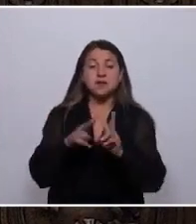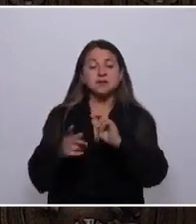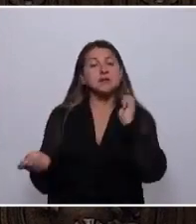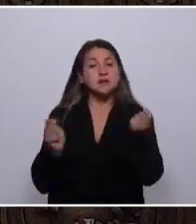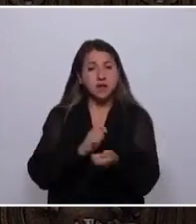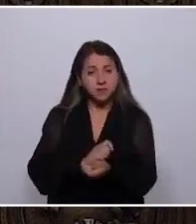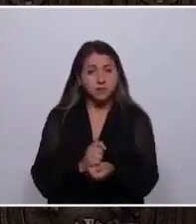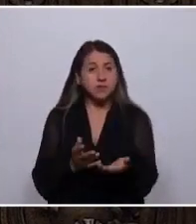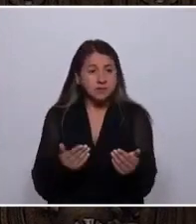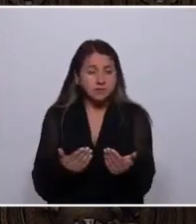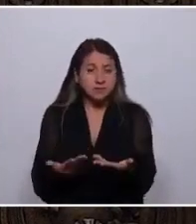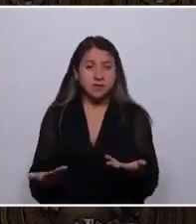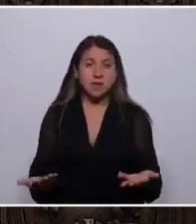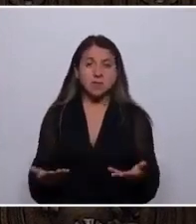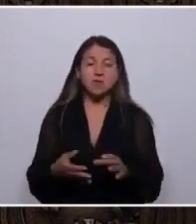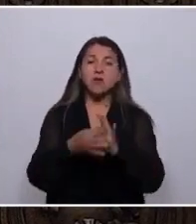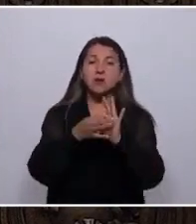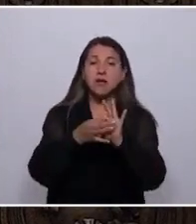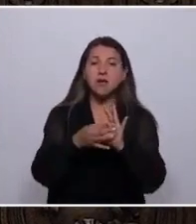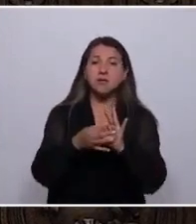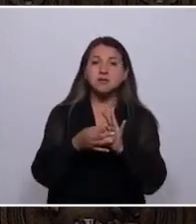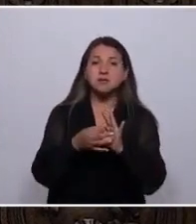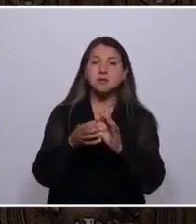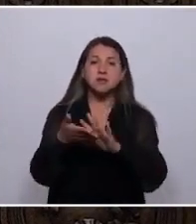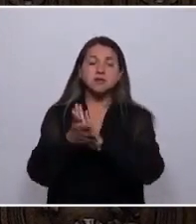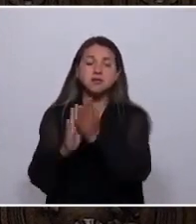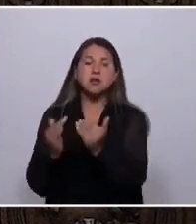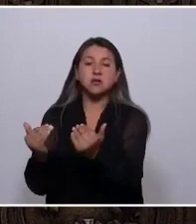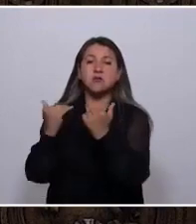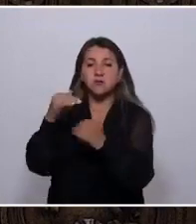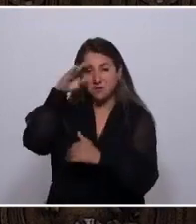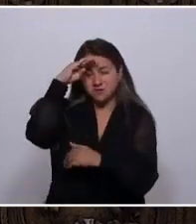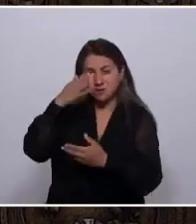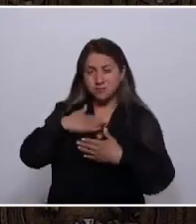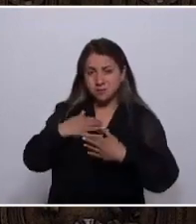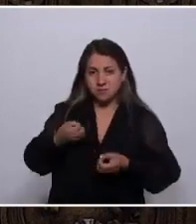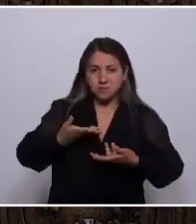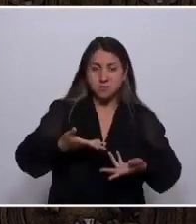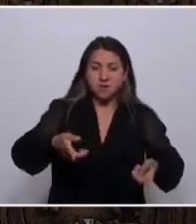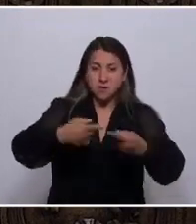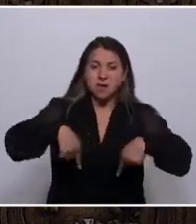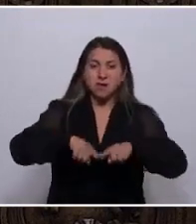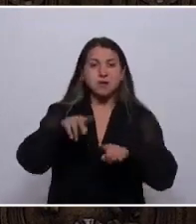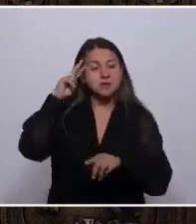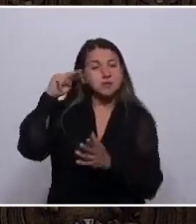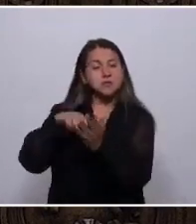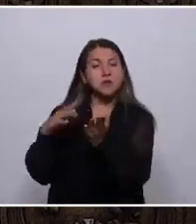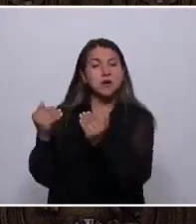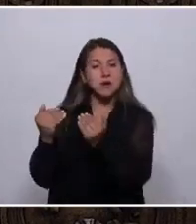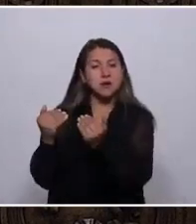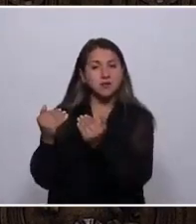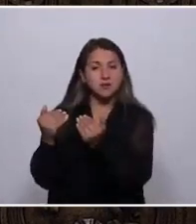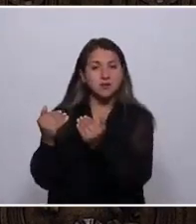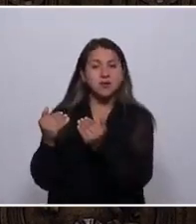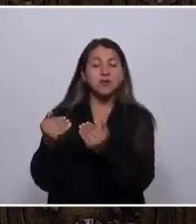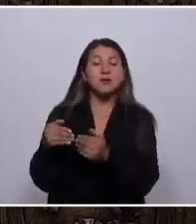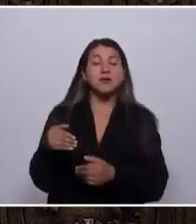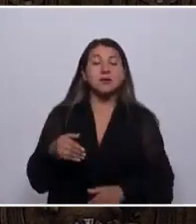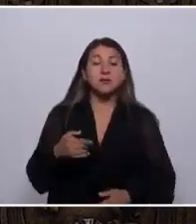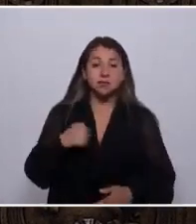necesarios. Agradezco a quienes han depositado su confianza en mí para traer a este espacio sus anhelos y esperanzas. Lo que he